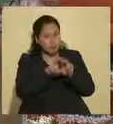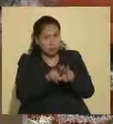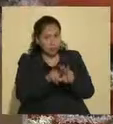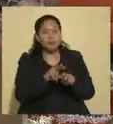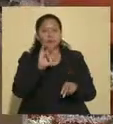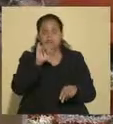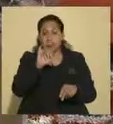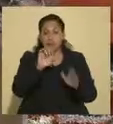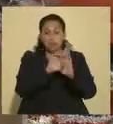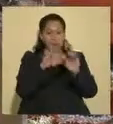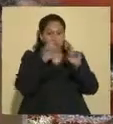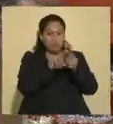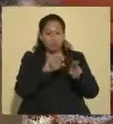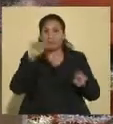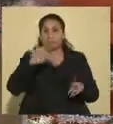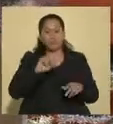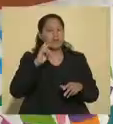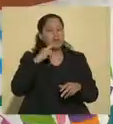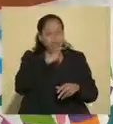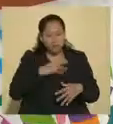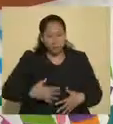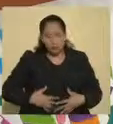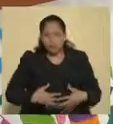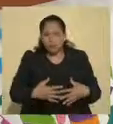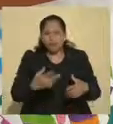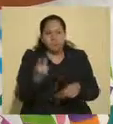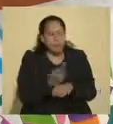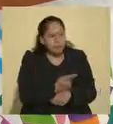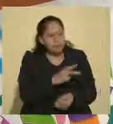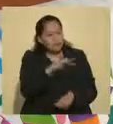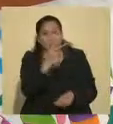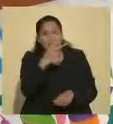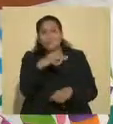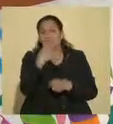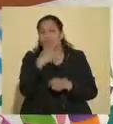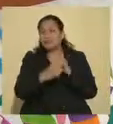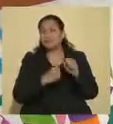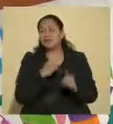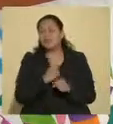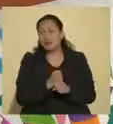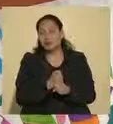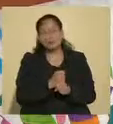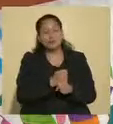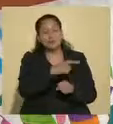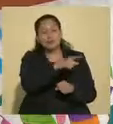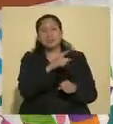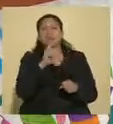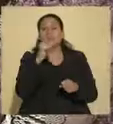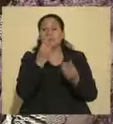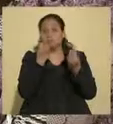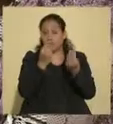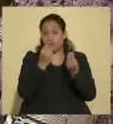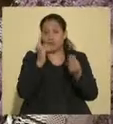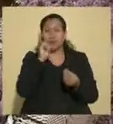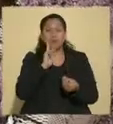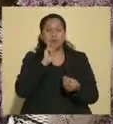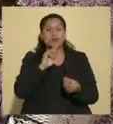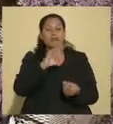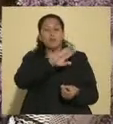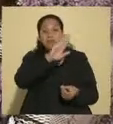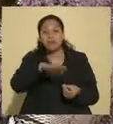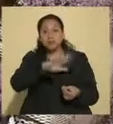La primera quedan embarazadas. Y te espantas y dices, ¿qué pasa, no? Y a los 13, 14 años. Y la mortalidad materna es mucho más